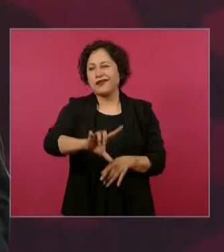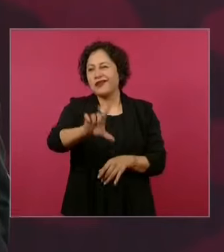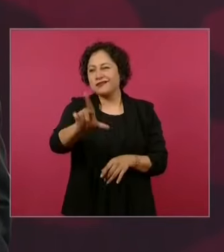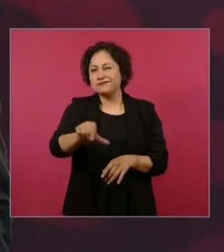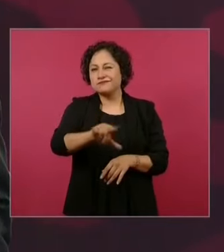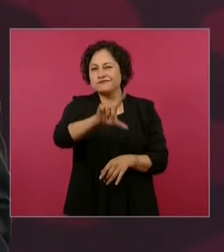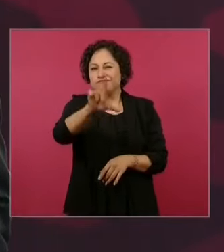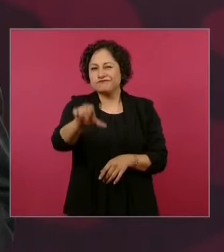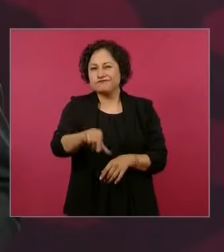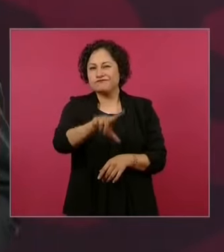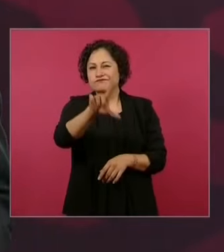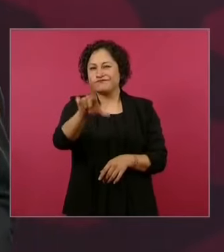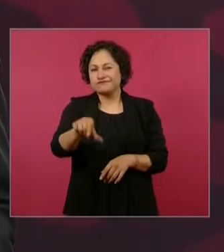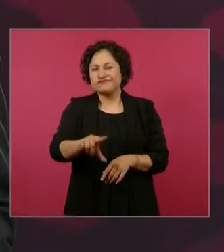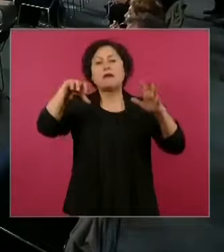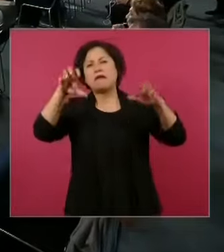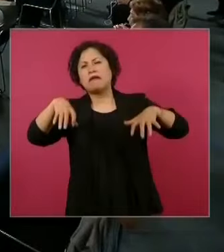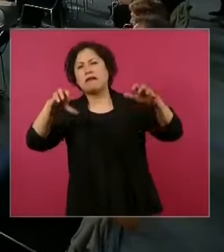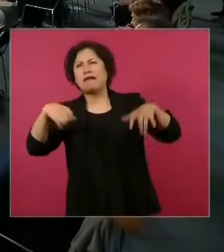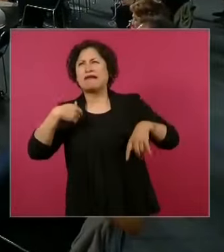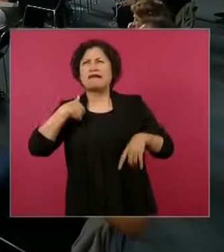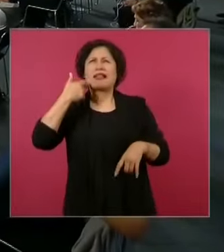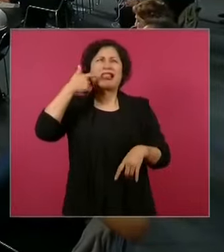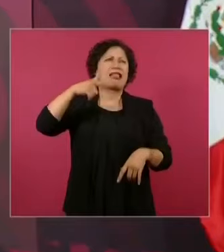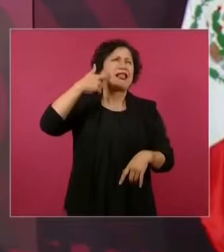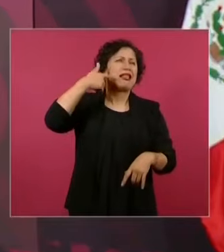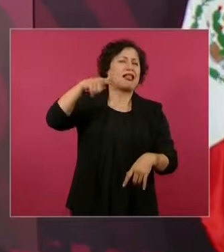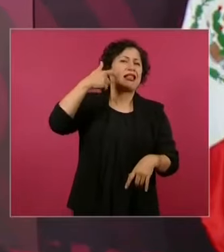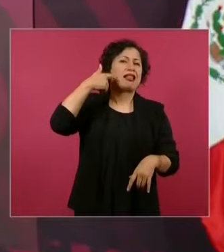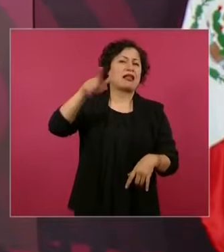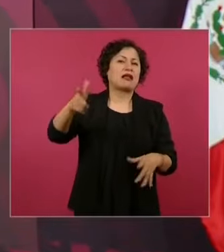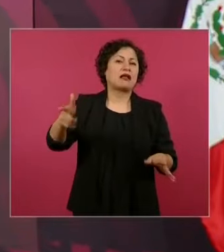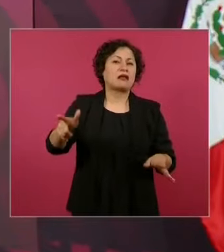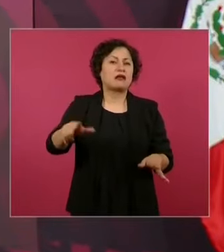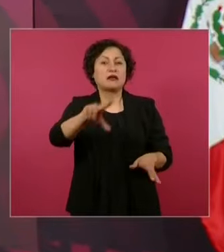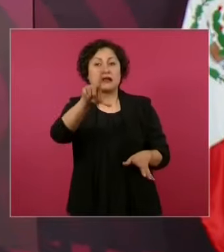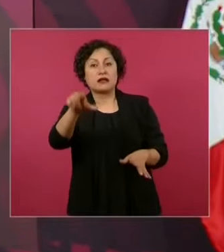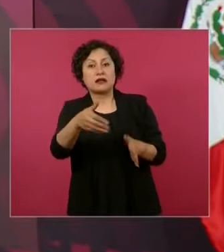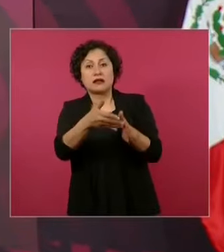Ya voy a ir. Más tarde. Ya se pasó el tiempo